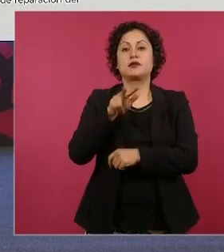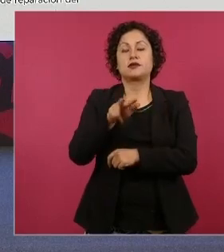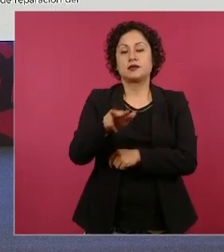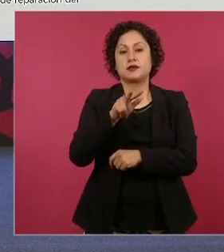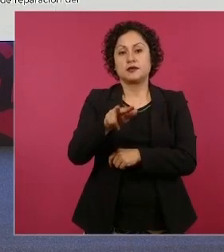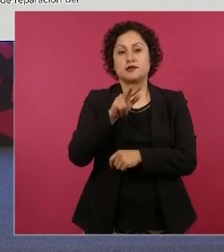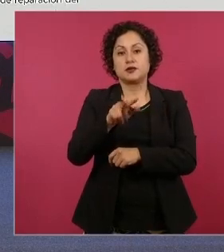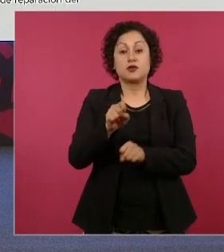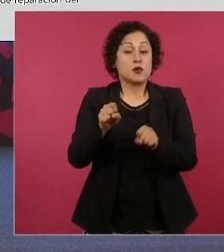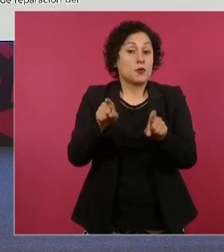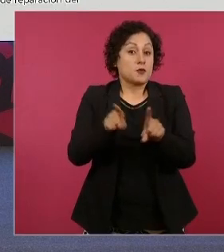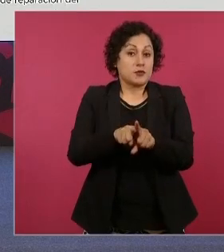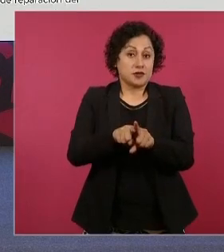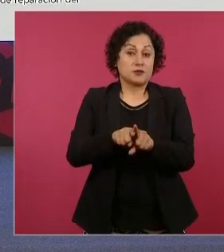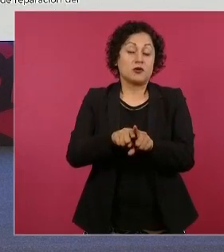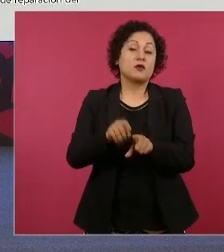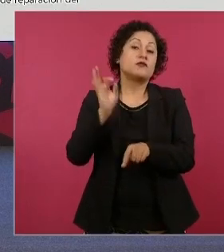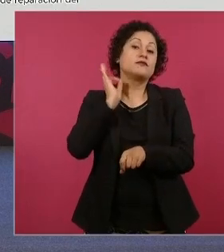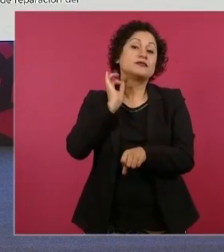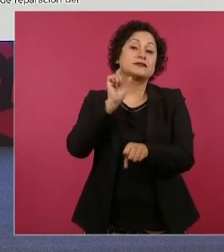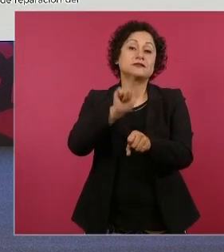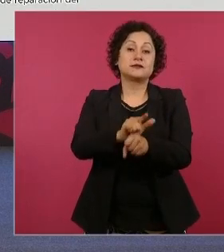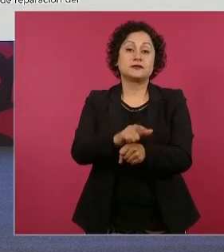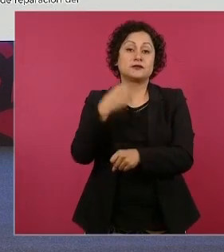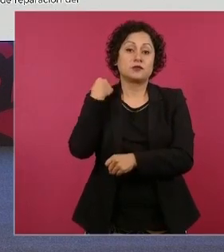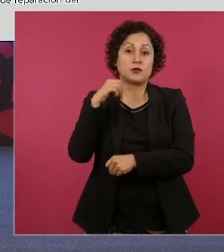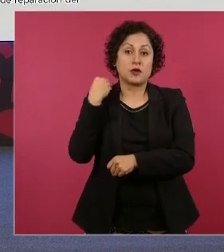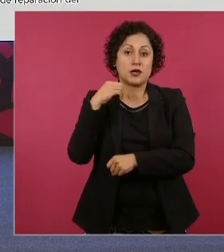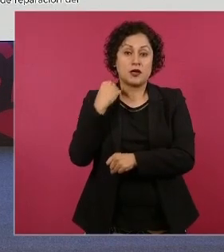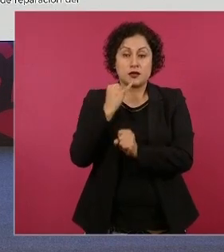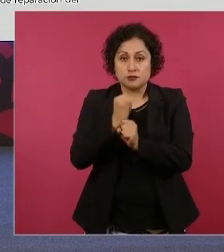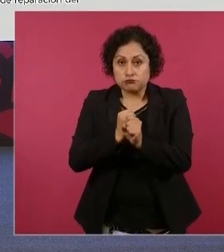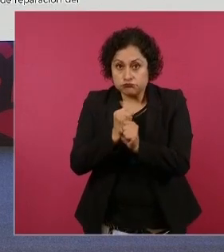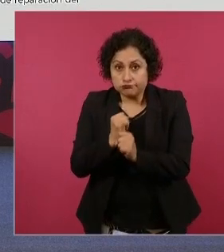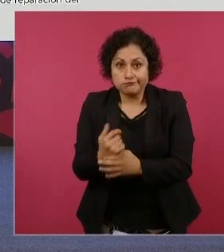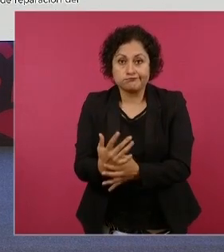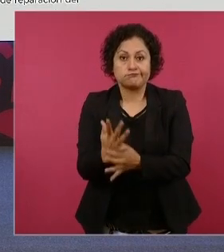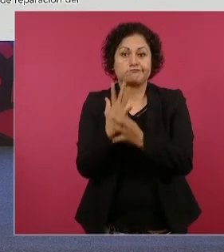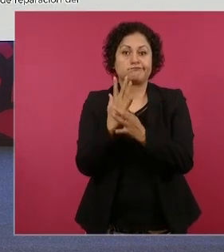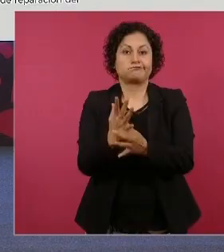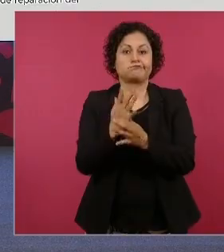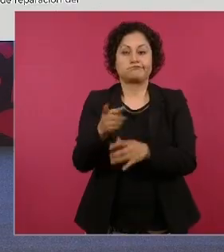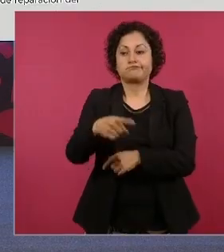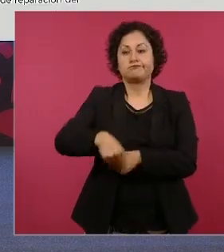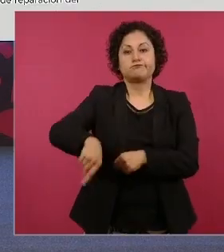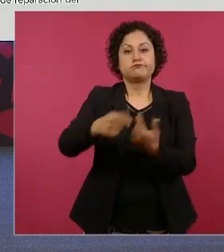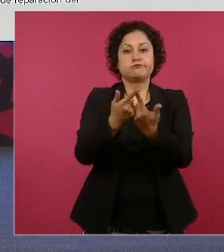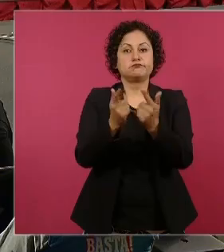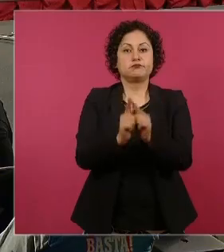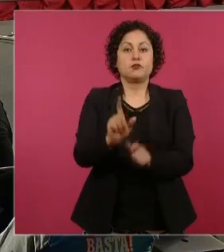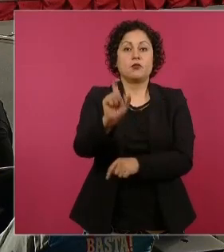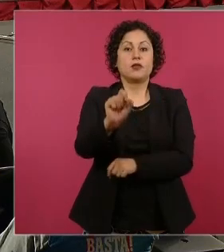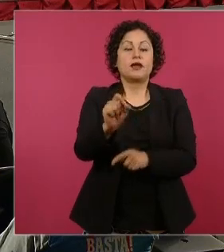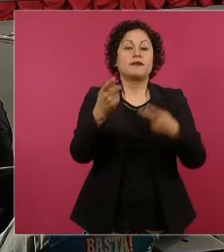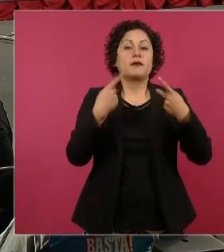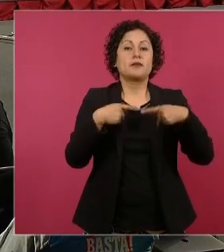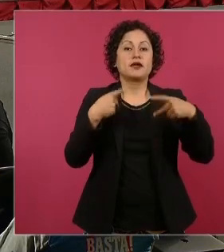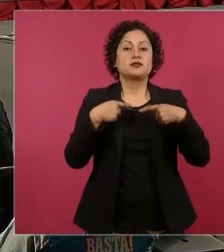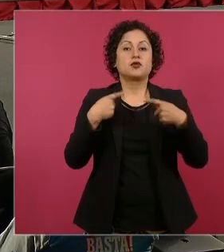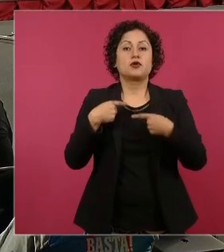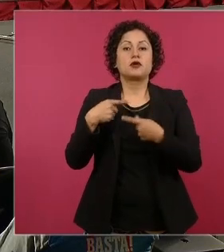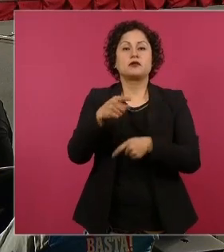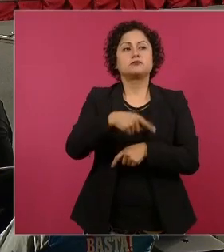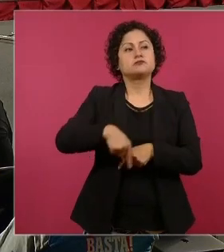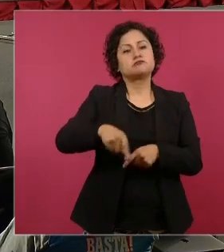la propia Fiscalía del Estado de Oaxaca, un grupo de personas, 20 personas, se trasladaba a realizar labores de